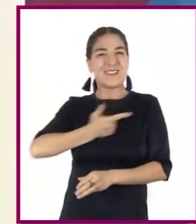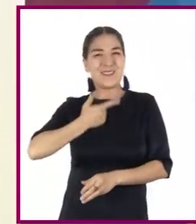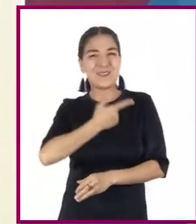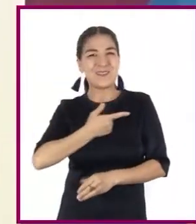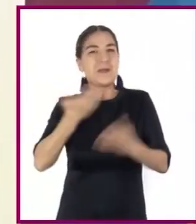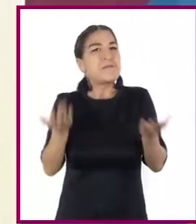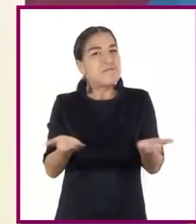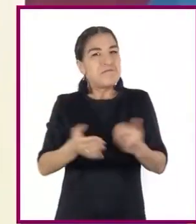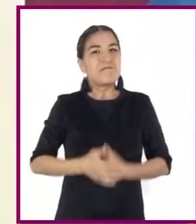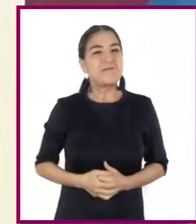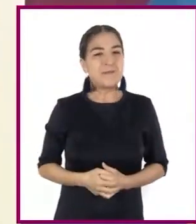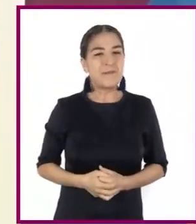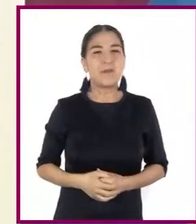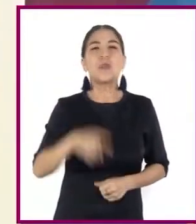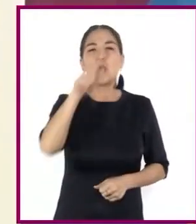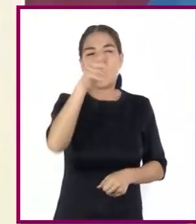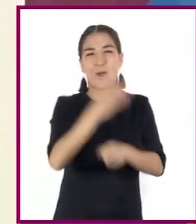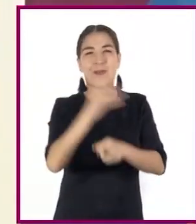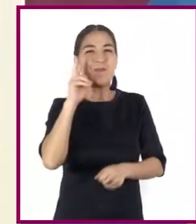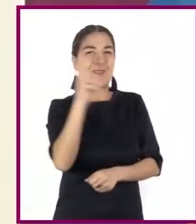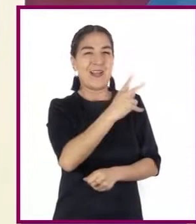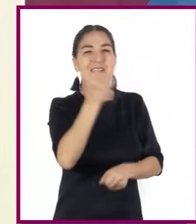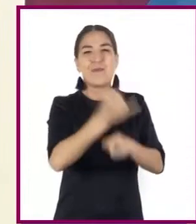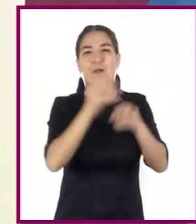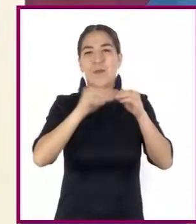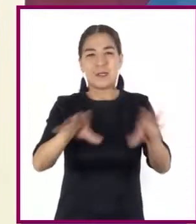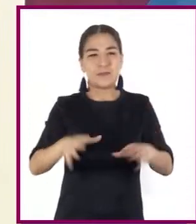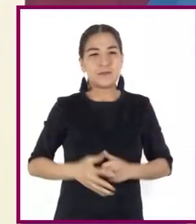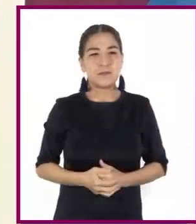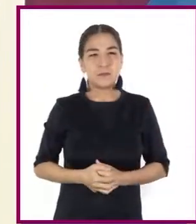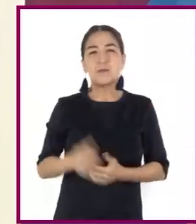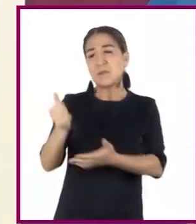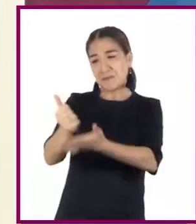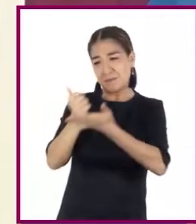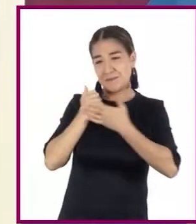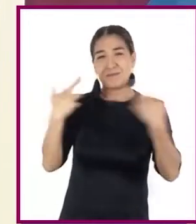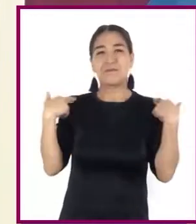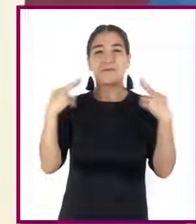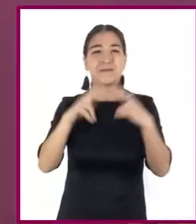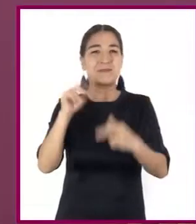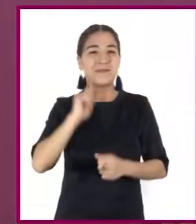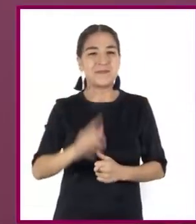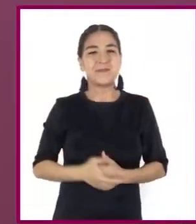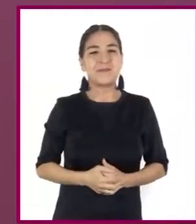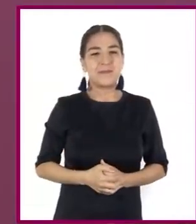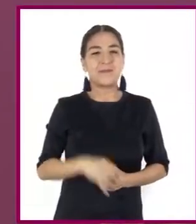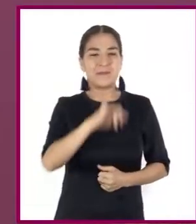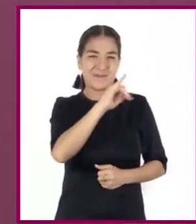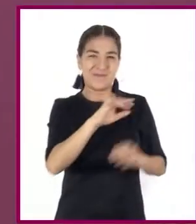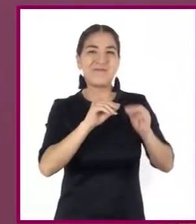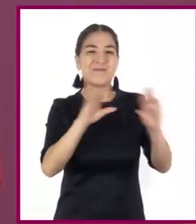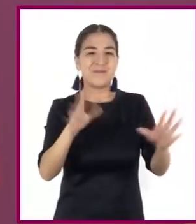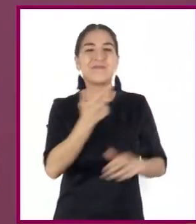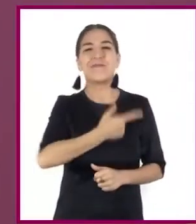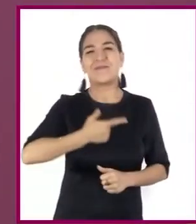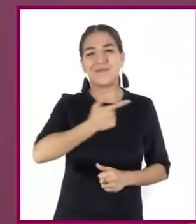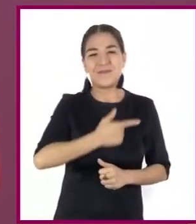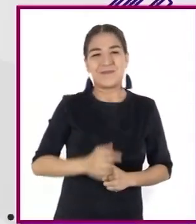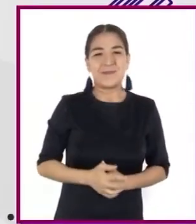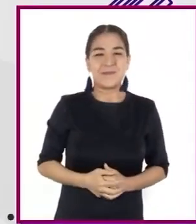idea, analicemos la siguiente información. ¿Me ayudas, maestra Michelle? Claro, con